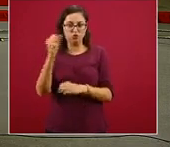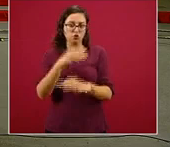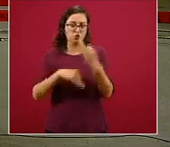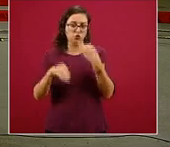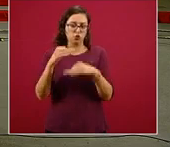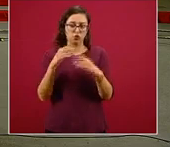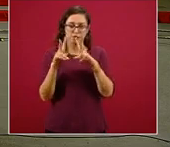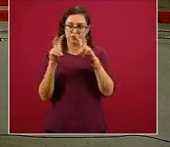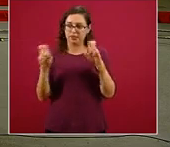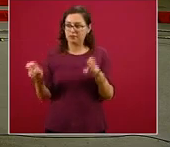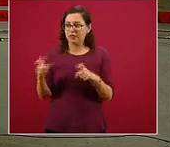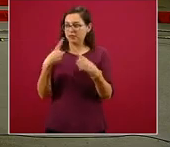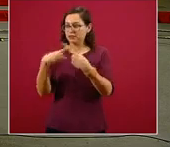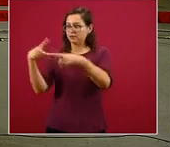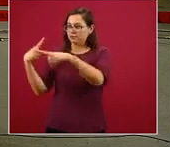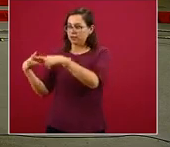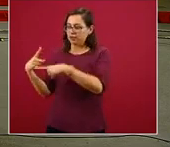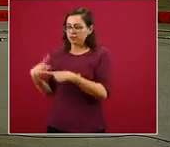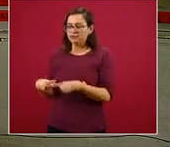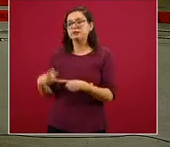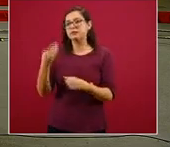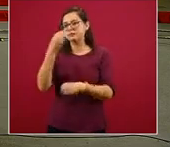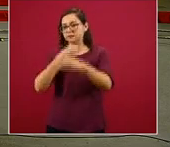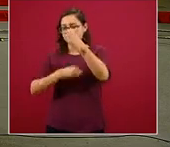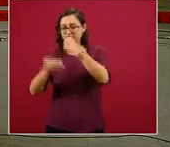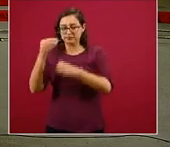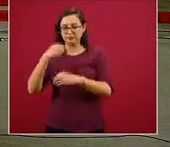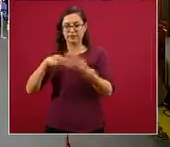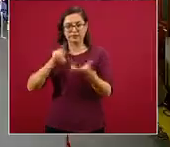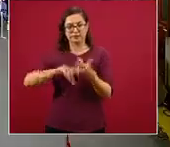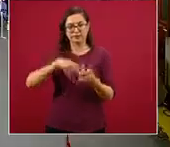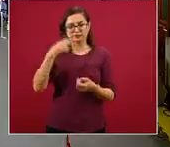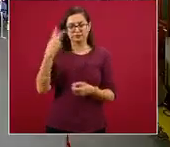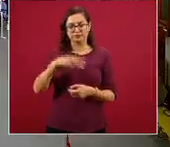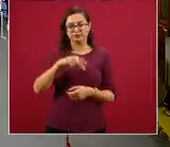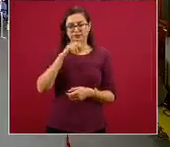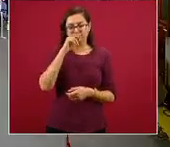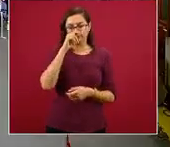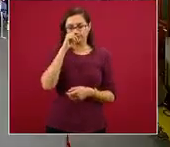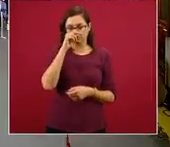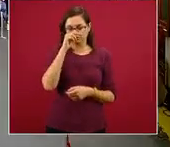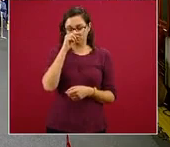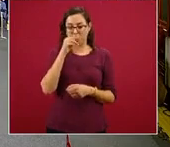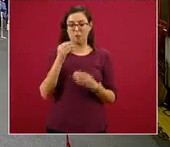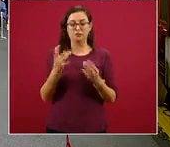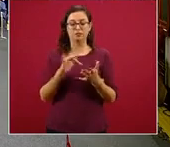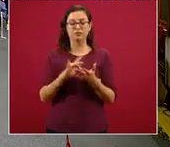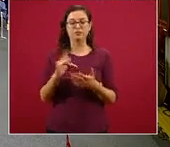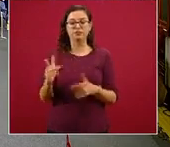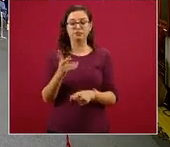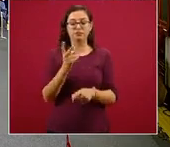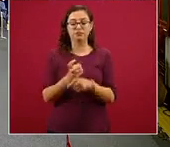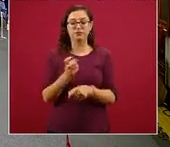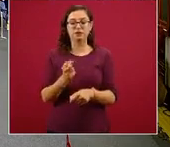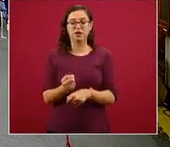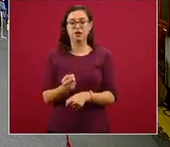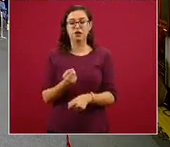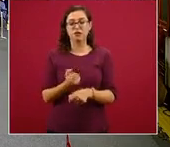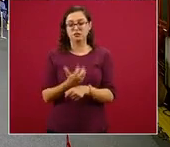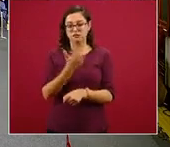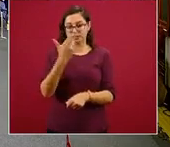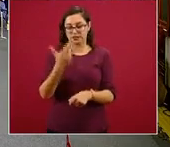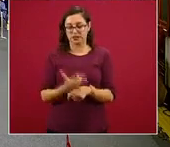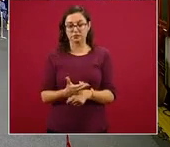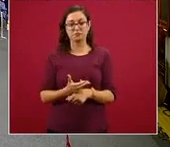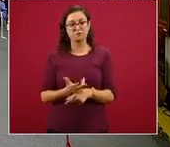y agroalimentaria de México. Muchas gracias. Muchas gracias, subsecretario Suárez Carrera. Creo que queda